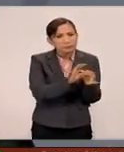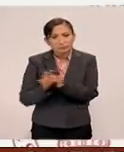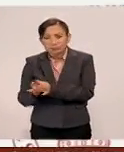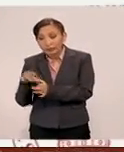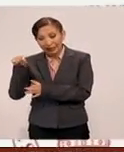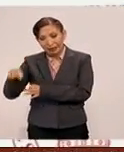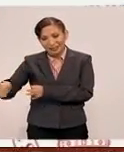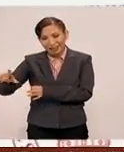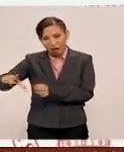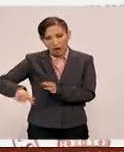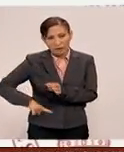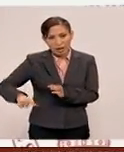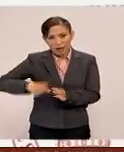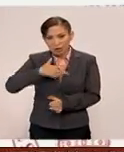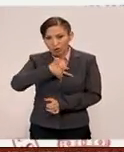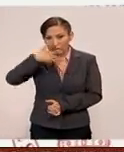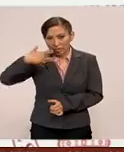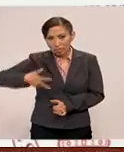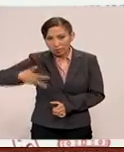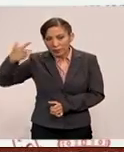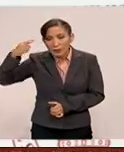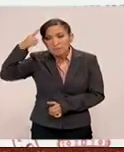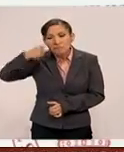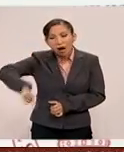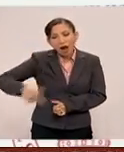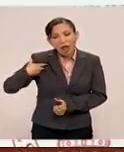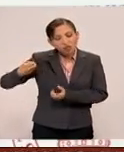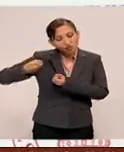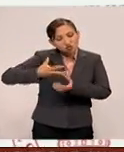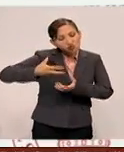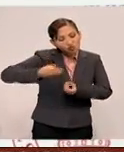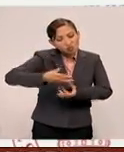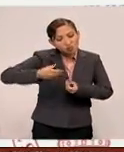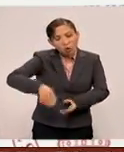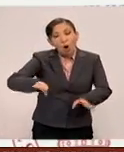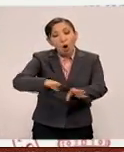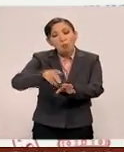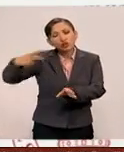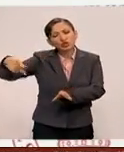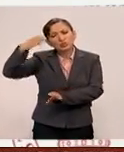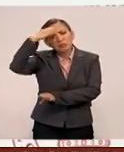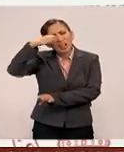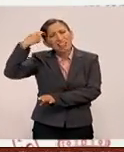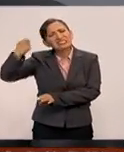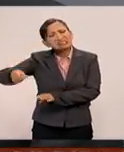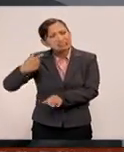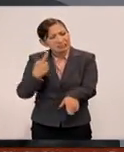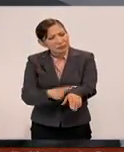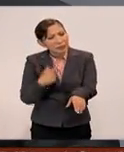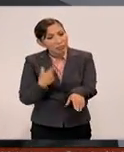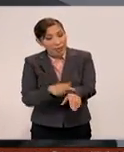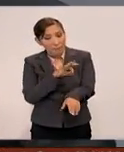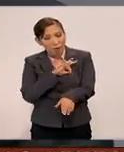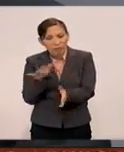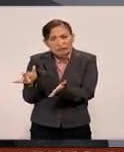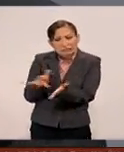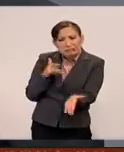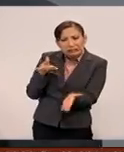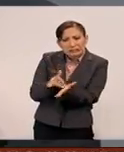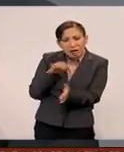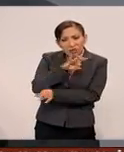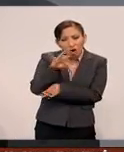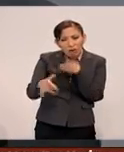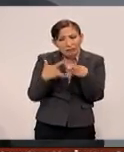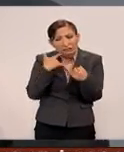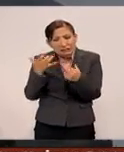hay de parte del gobierno de Dinamarca para compartirnos justamente su experiencia y poder llevar todo